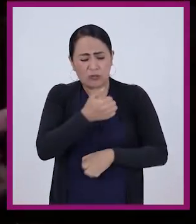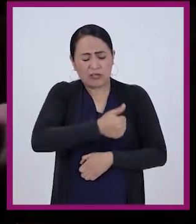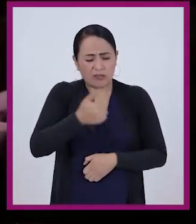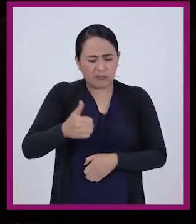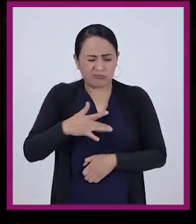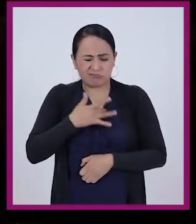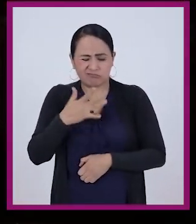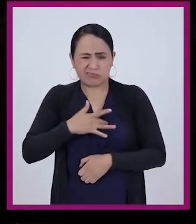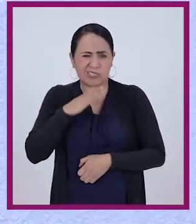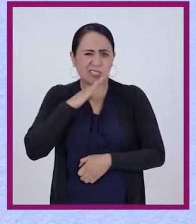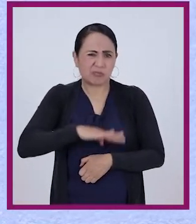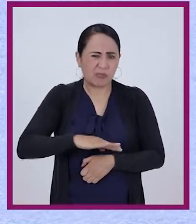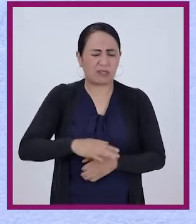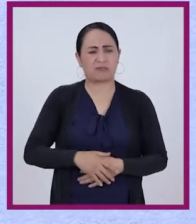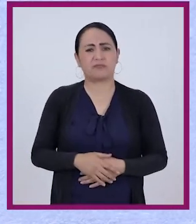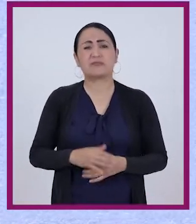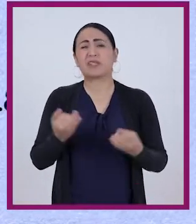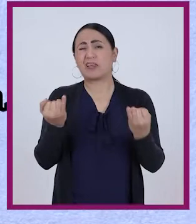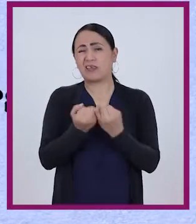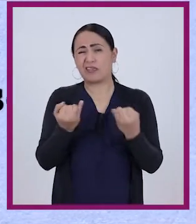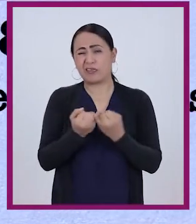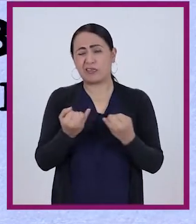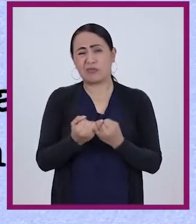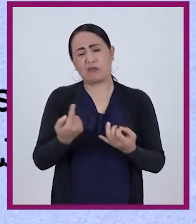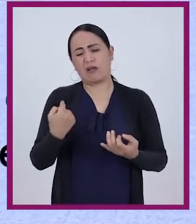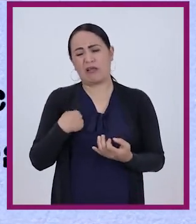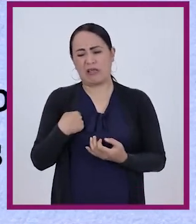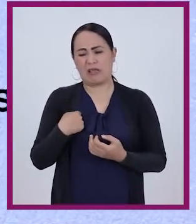ánimo y disposición del equipo.